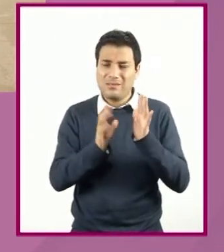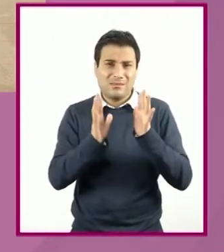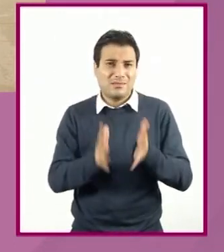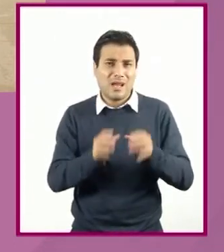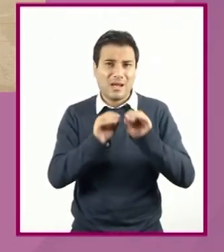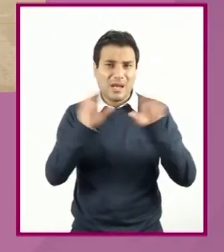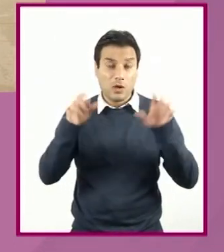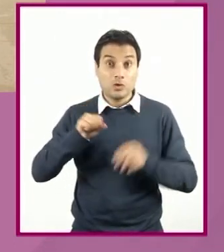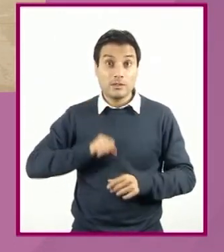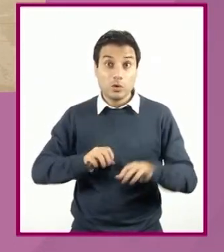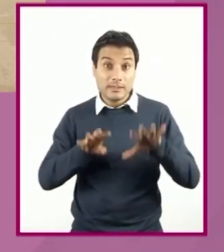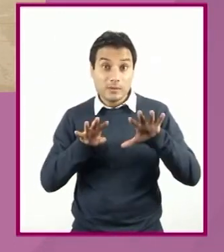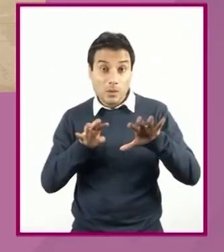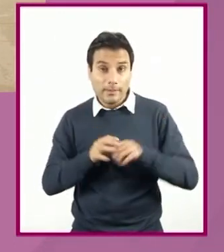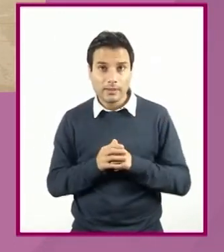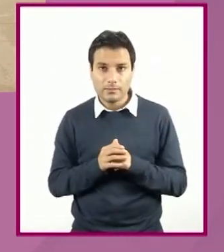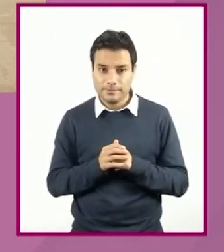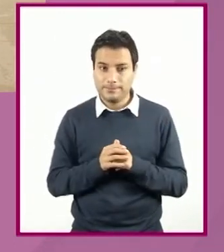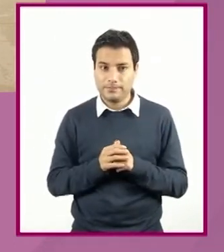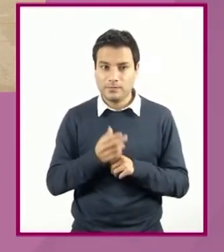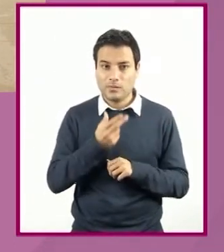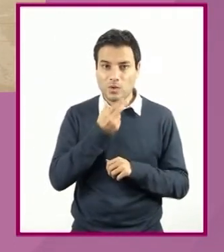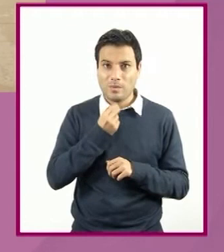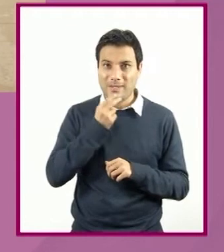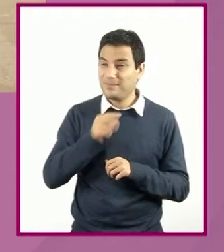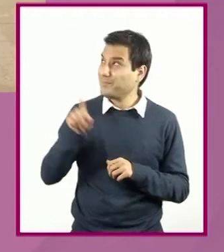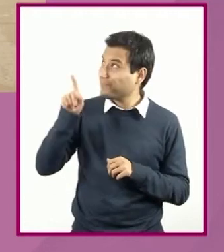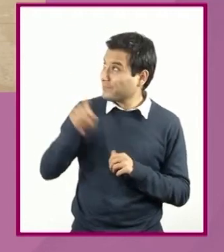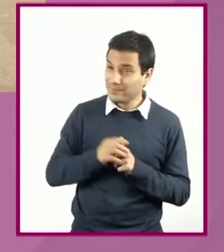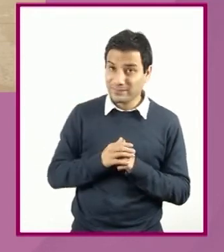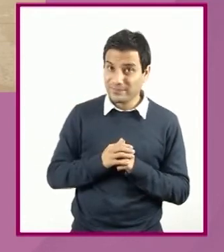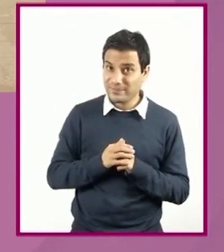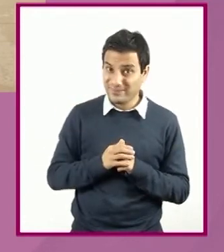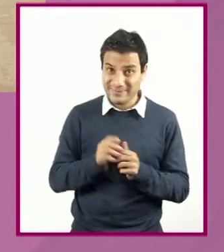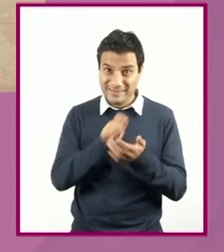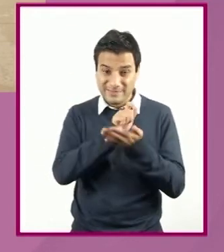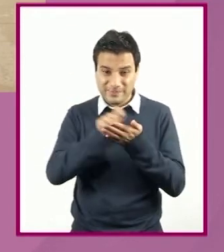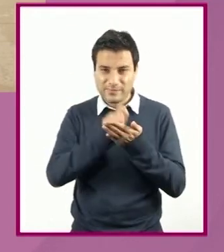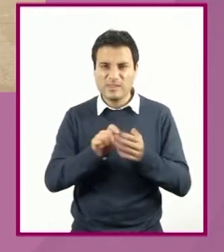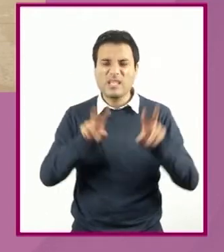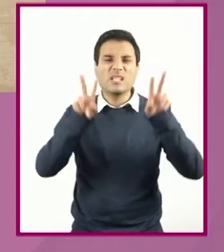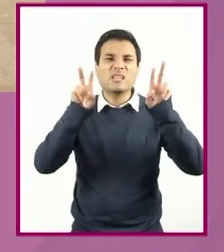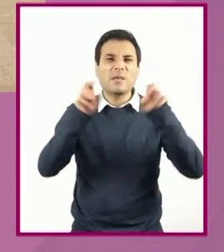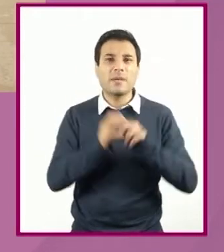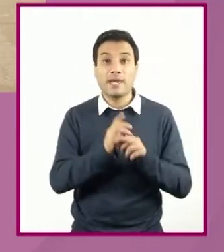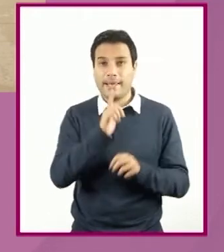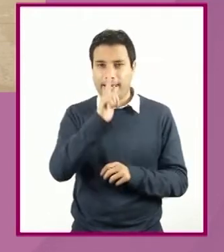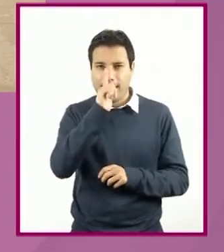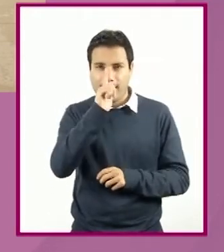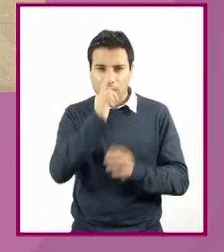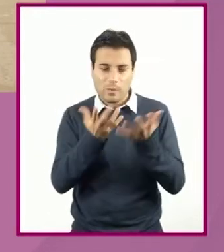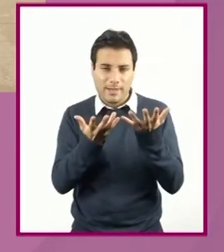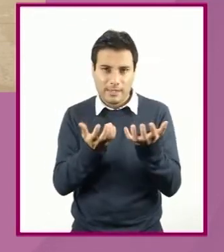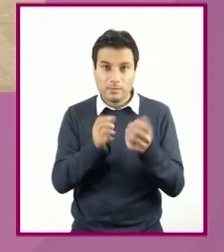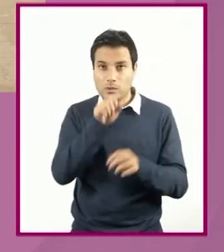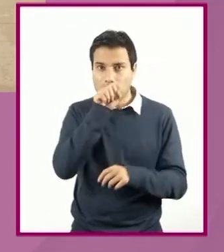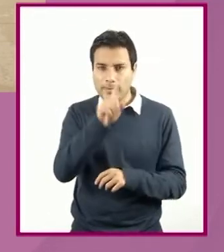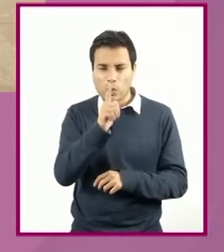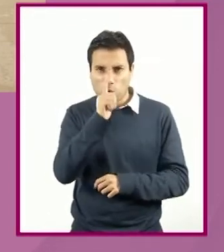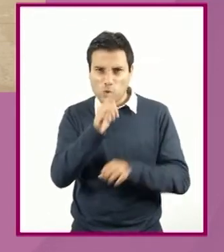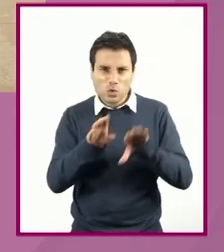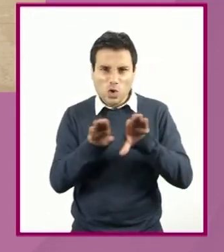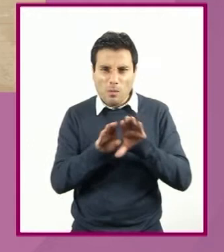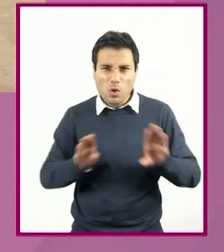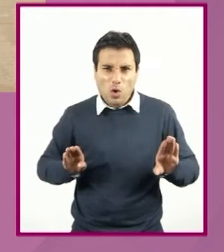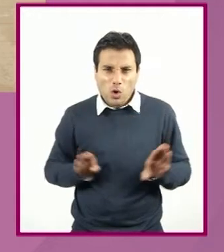siglo XIX, las aportaciones de James Clerk Maxwell sobre el electromagnetismo y el comportamiento de la luz llevaron a